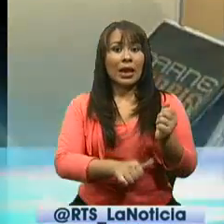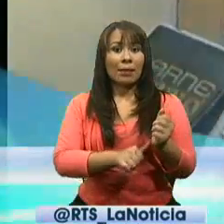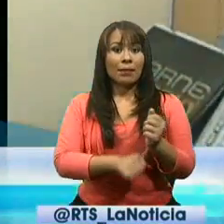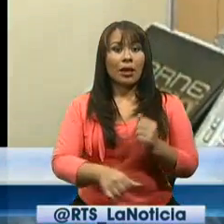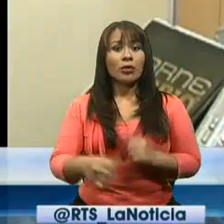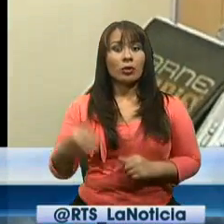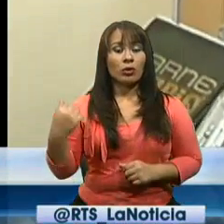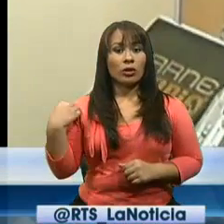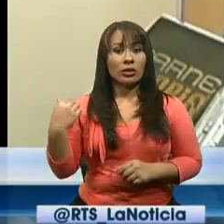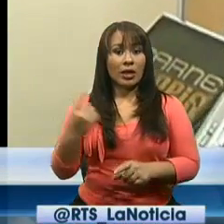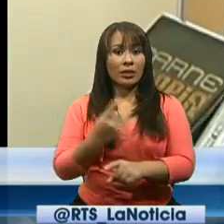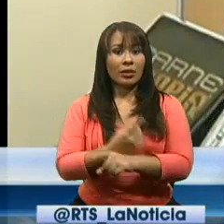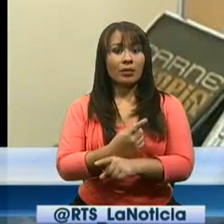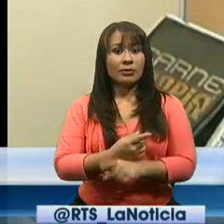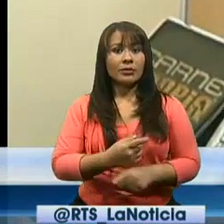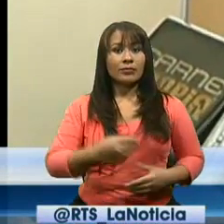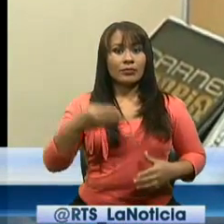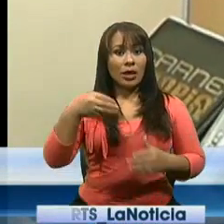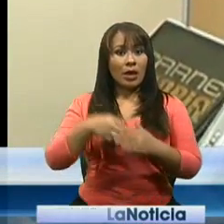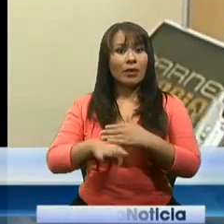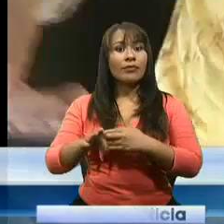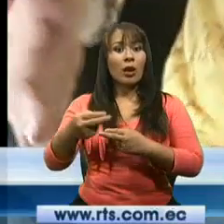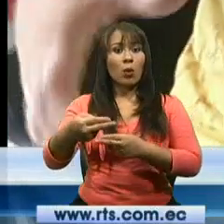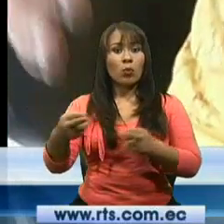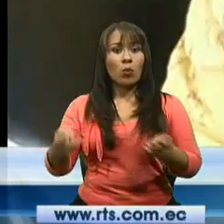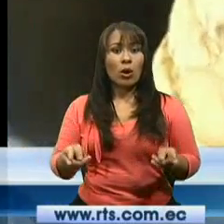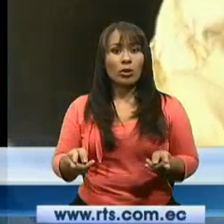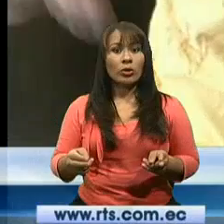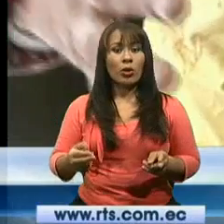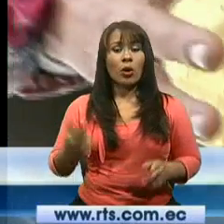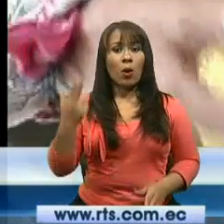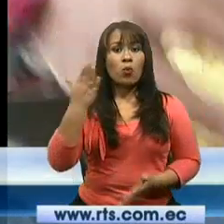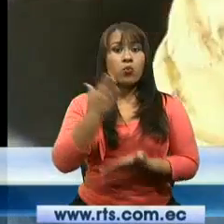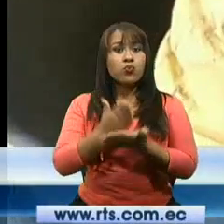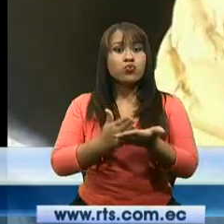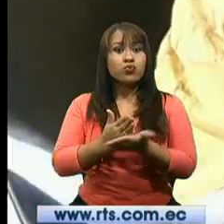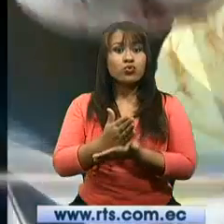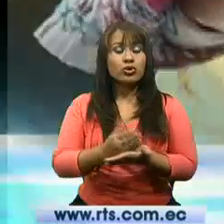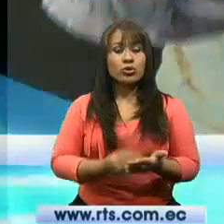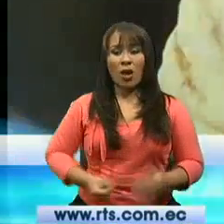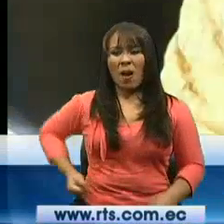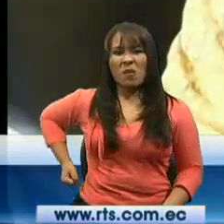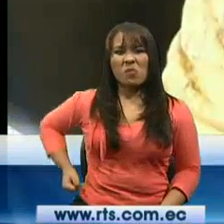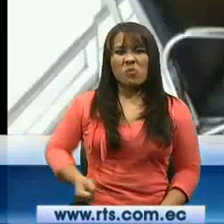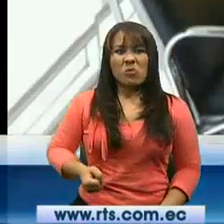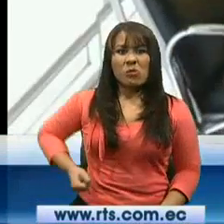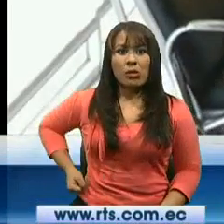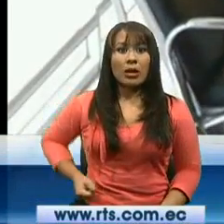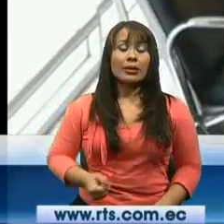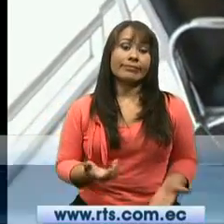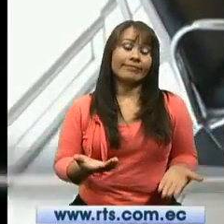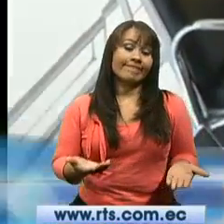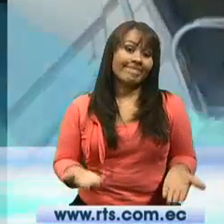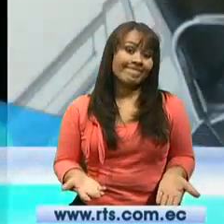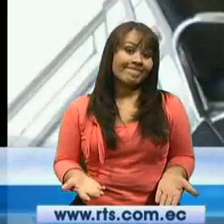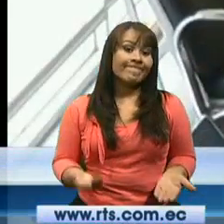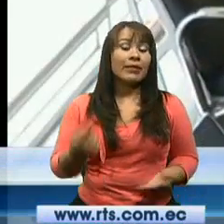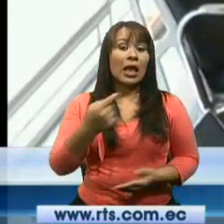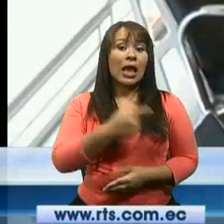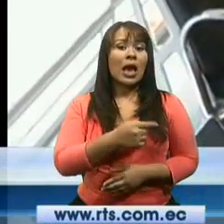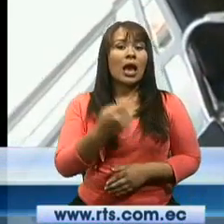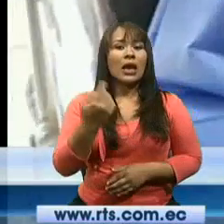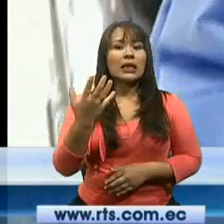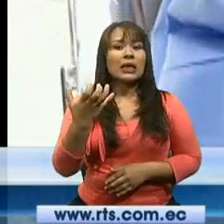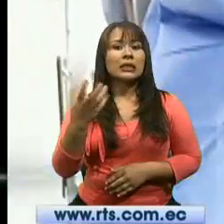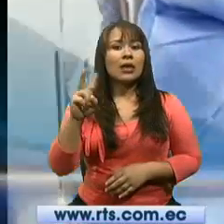la discapacidad, ha procedido a ingresar a su dormitorio con un arma blanca, un cuchillo, y lo ha agredido físicamente. Se establece una incapacidad de 15 a